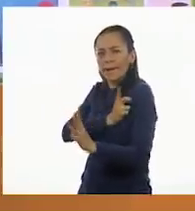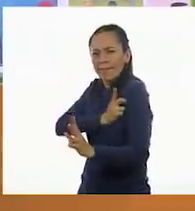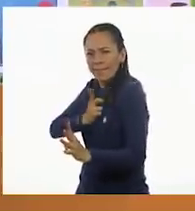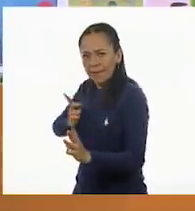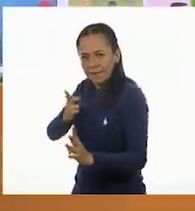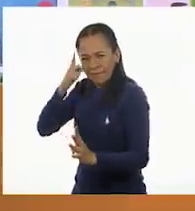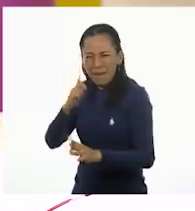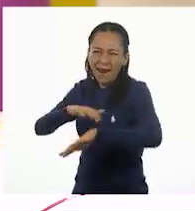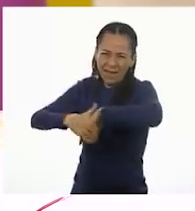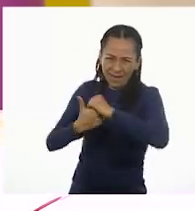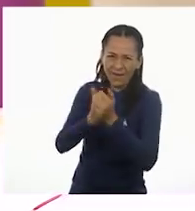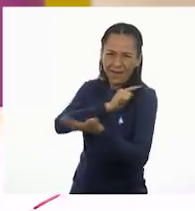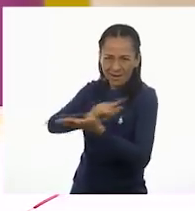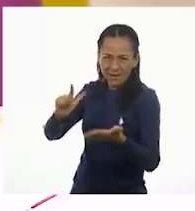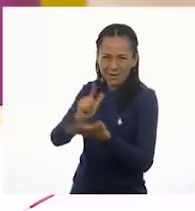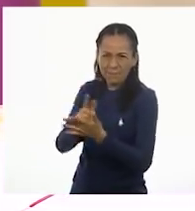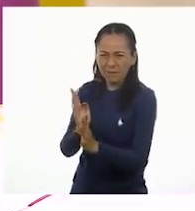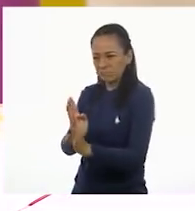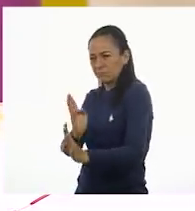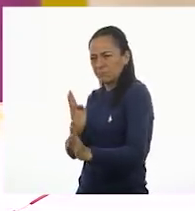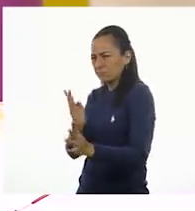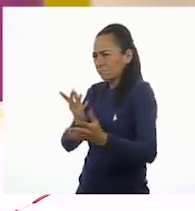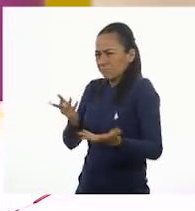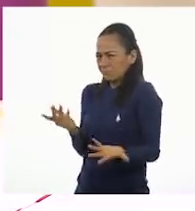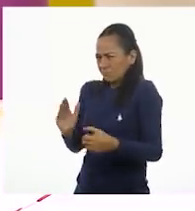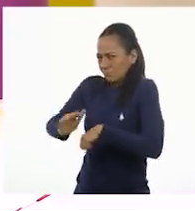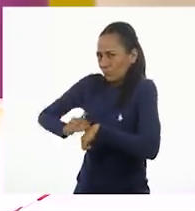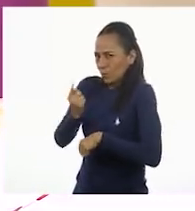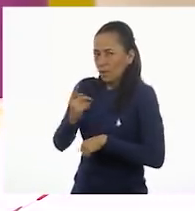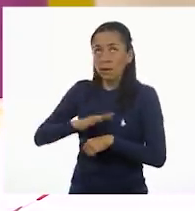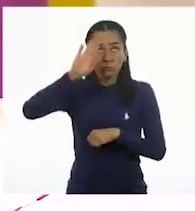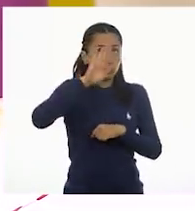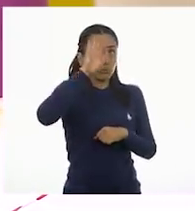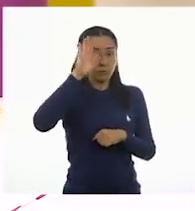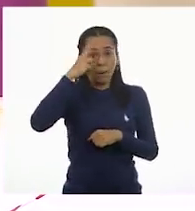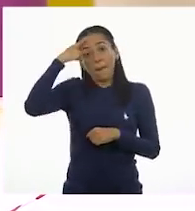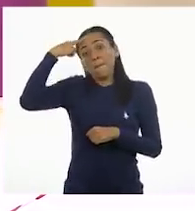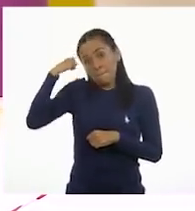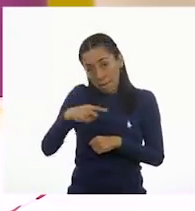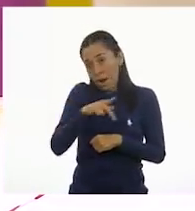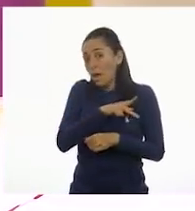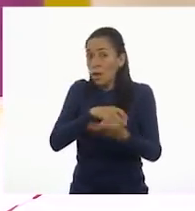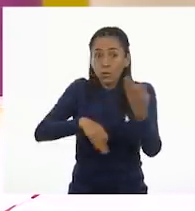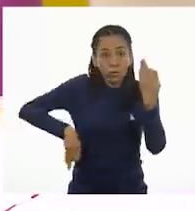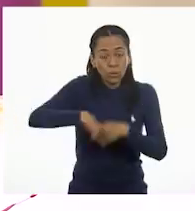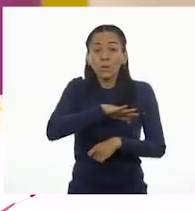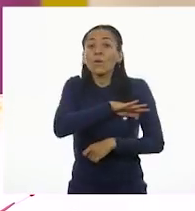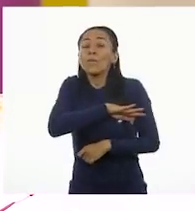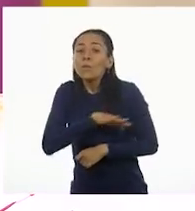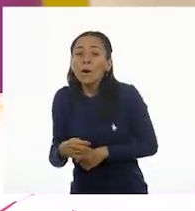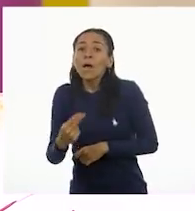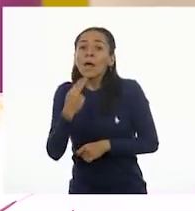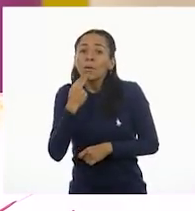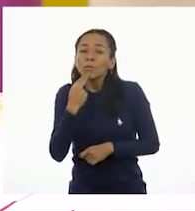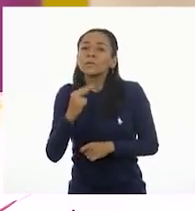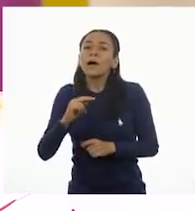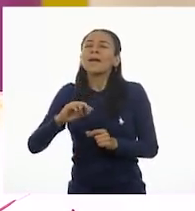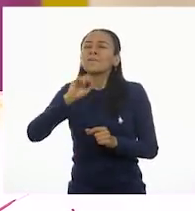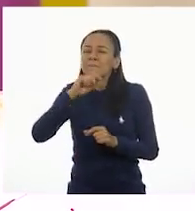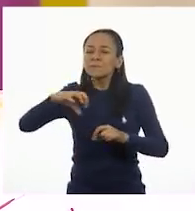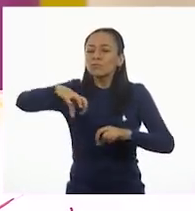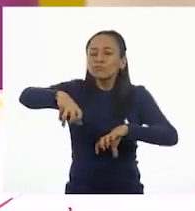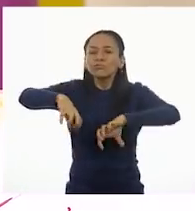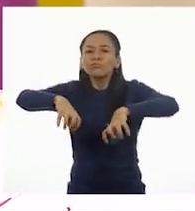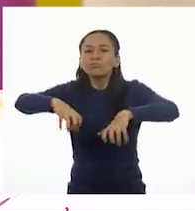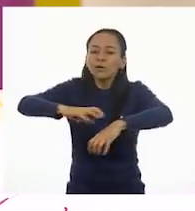deben? Para que todas y todos puedan hacer uso de los lavamanos. También son indicaciones que se dan